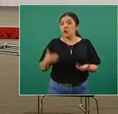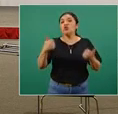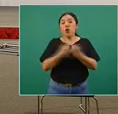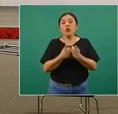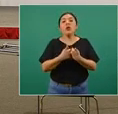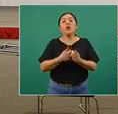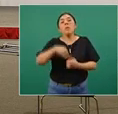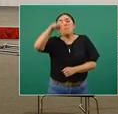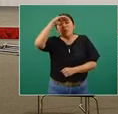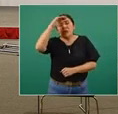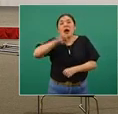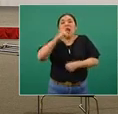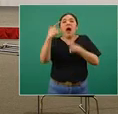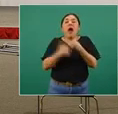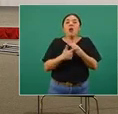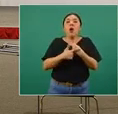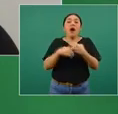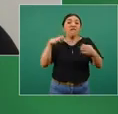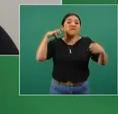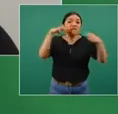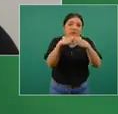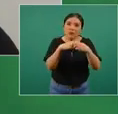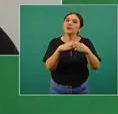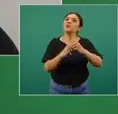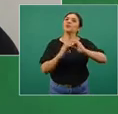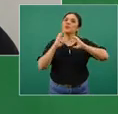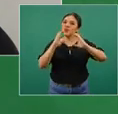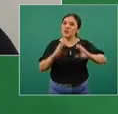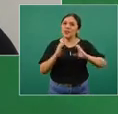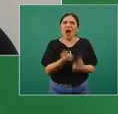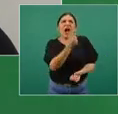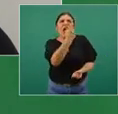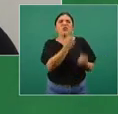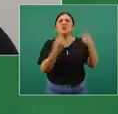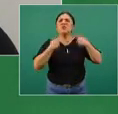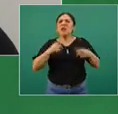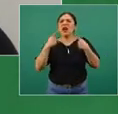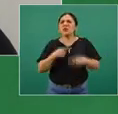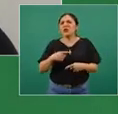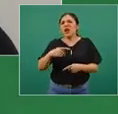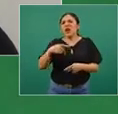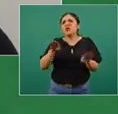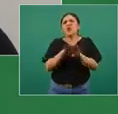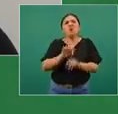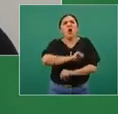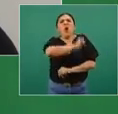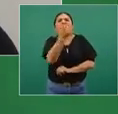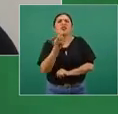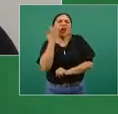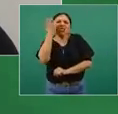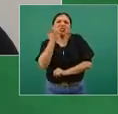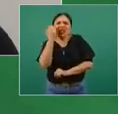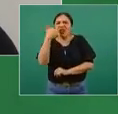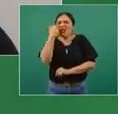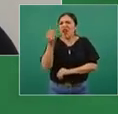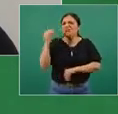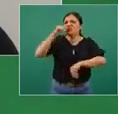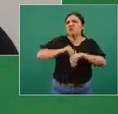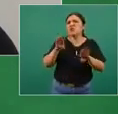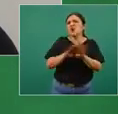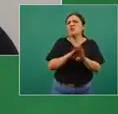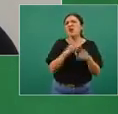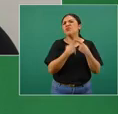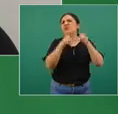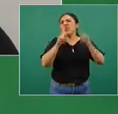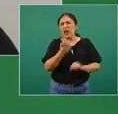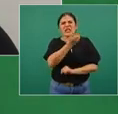dejarse en ningún momento engañar por algún grupo de personas con algunas otras intenciones seguros diferentes a